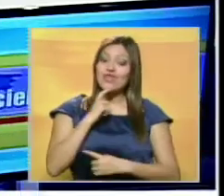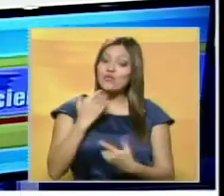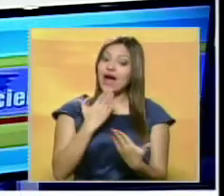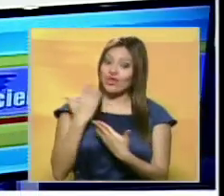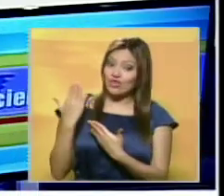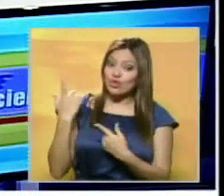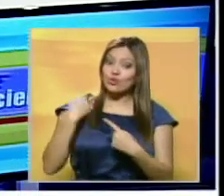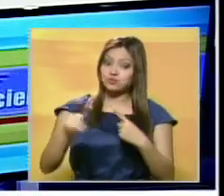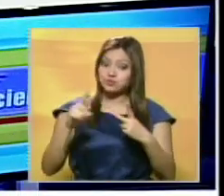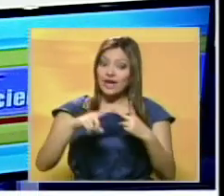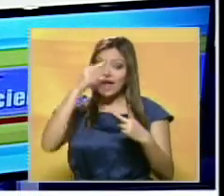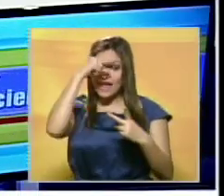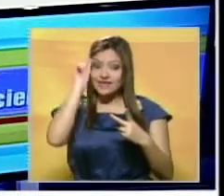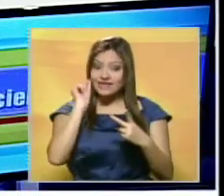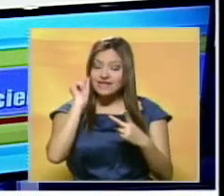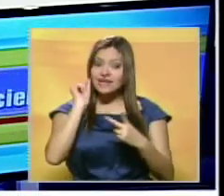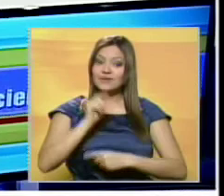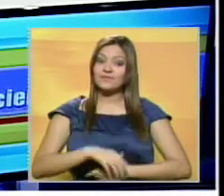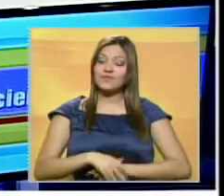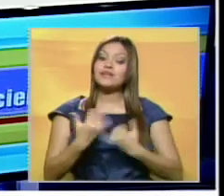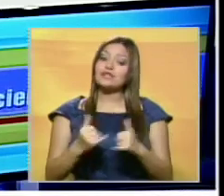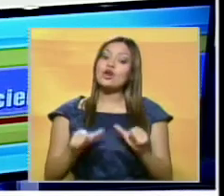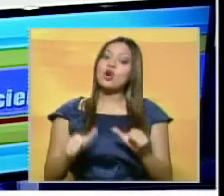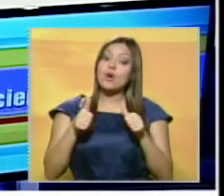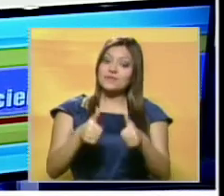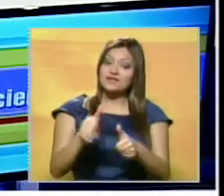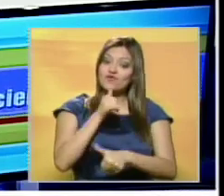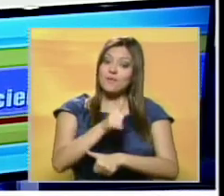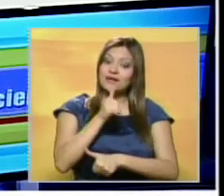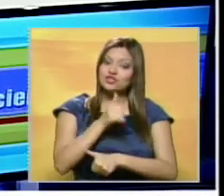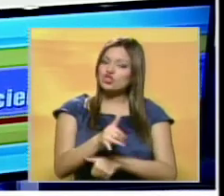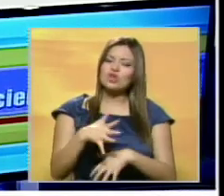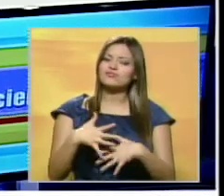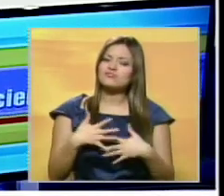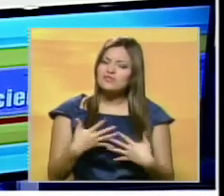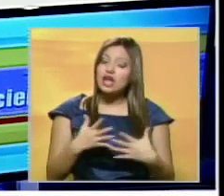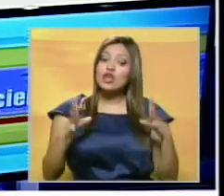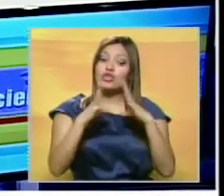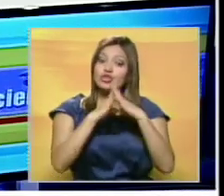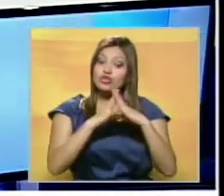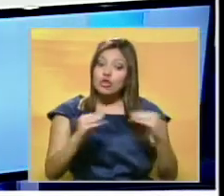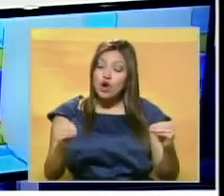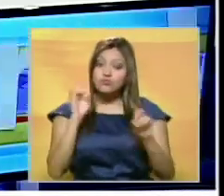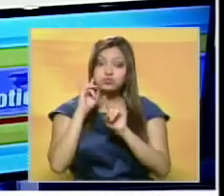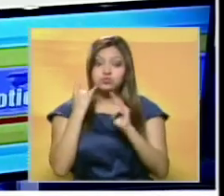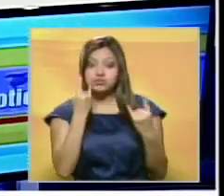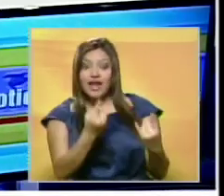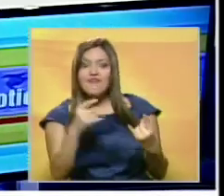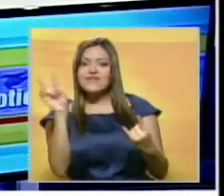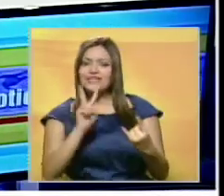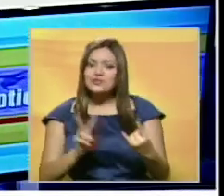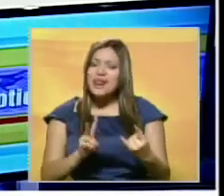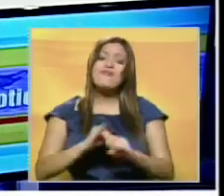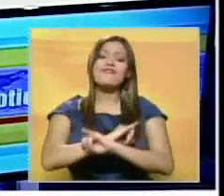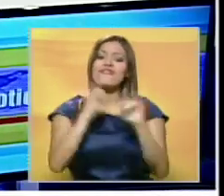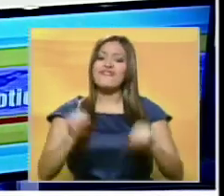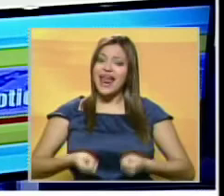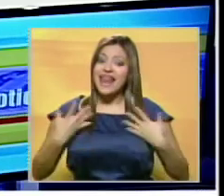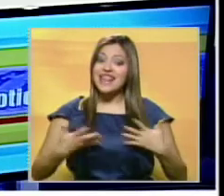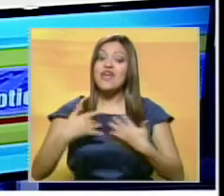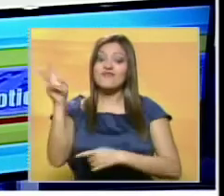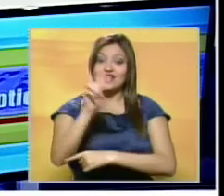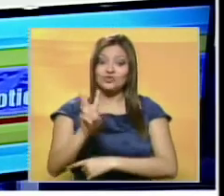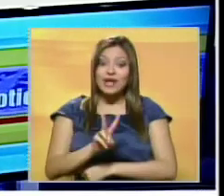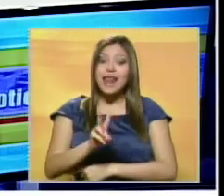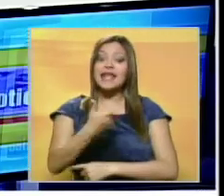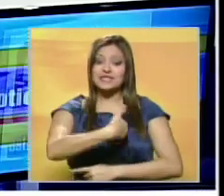Rodríguez, Yoliti, quien les habla, Andrina Yepes. Y comenzamos con una noticia que cautivó a todos los venezolanos y nos tiene felices, y es que Venezuela